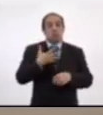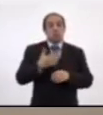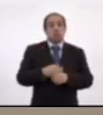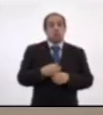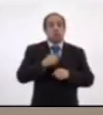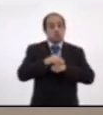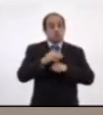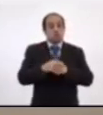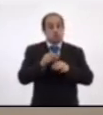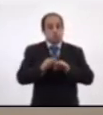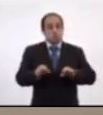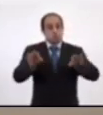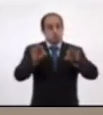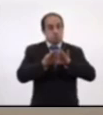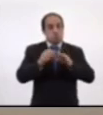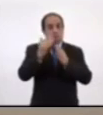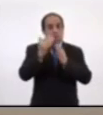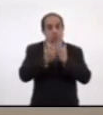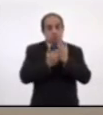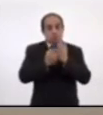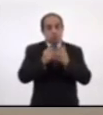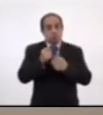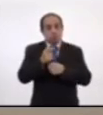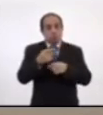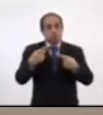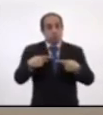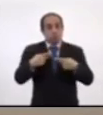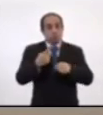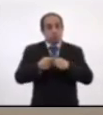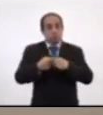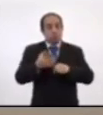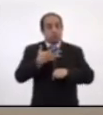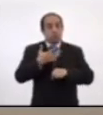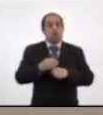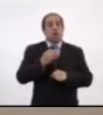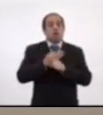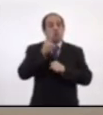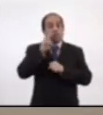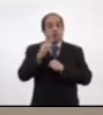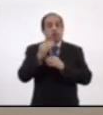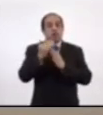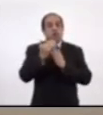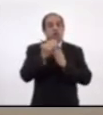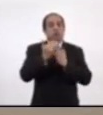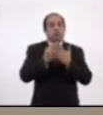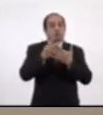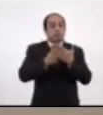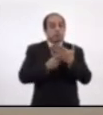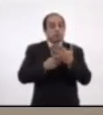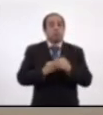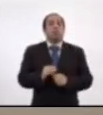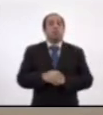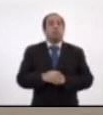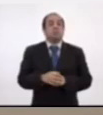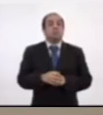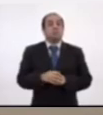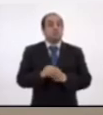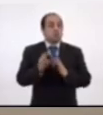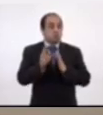de los pocos pacientes que se tienen, ya está en proceso, aquí pueden ver el cronograma, en proceso de